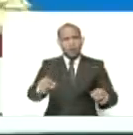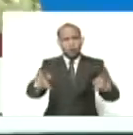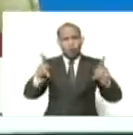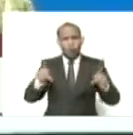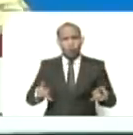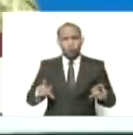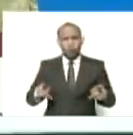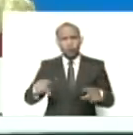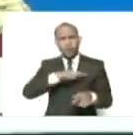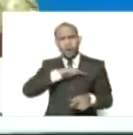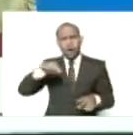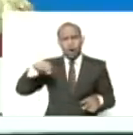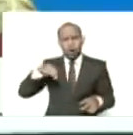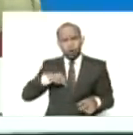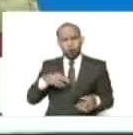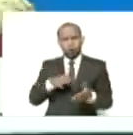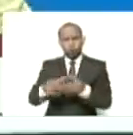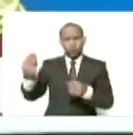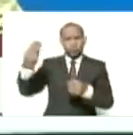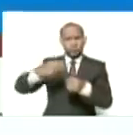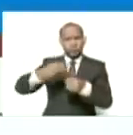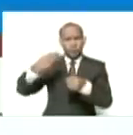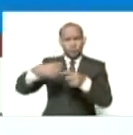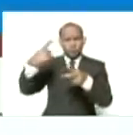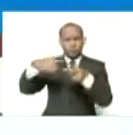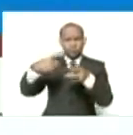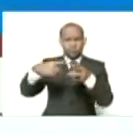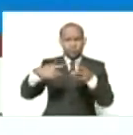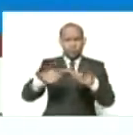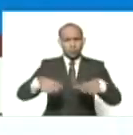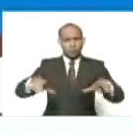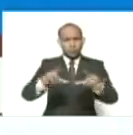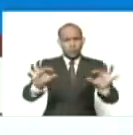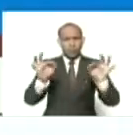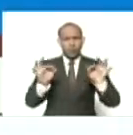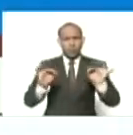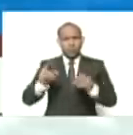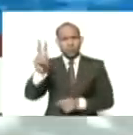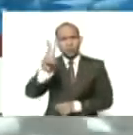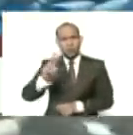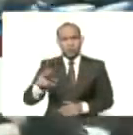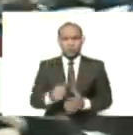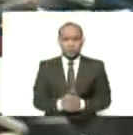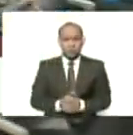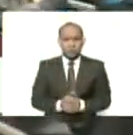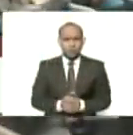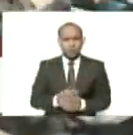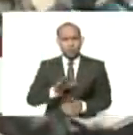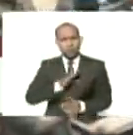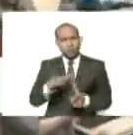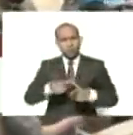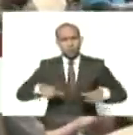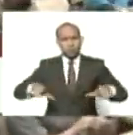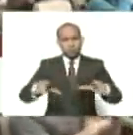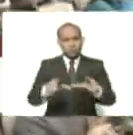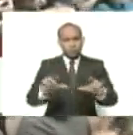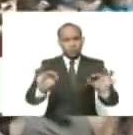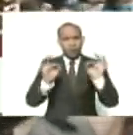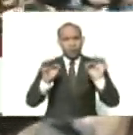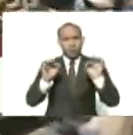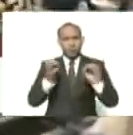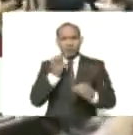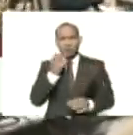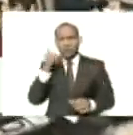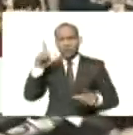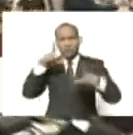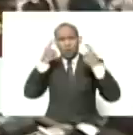para retomar el impulso de las zonas económicas especiales. La zona económica especial de La Guaira, por